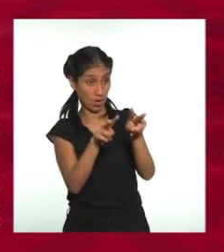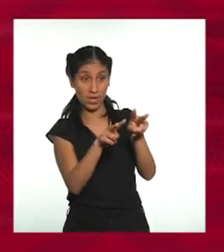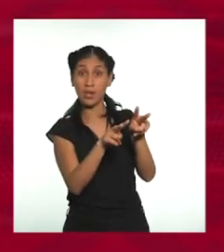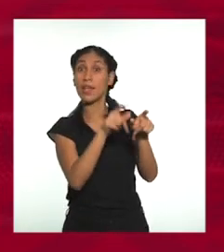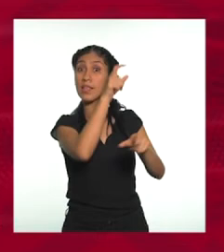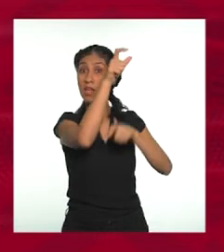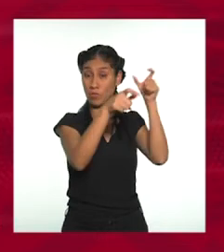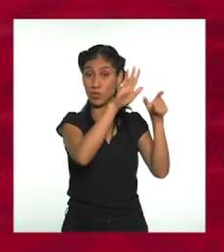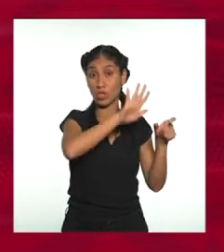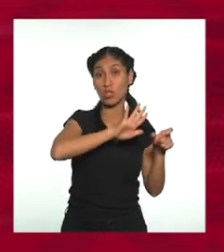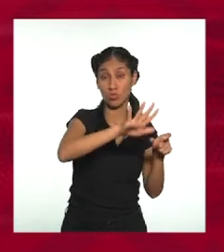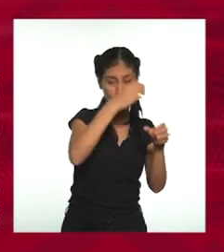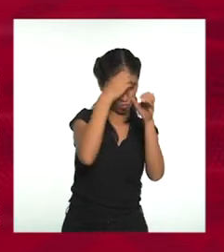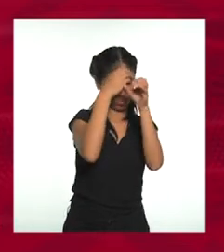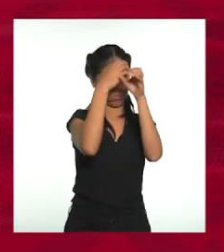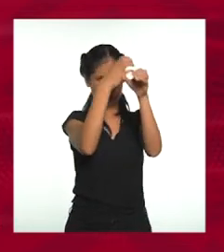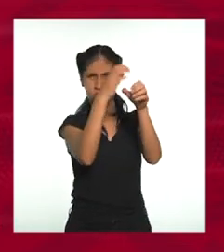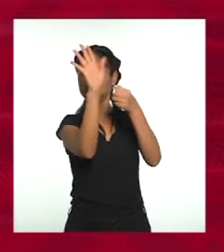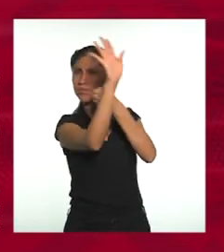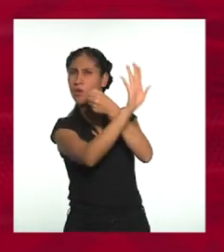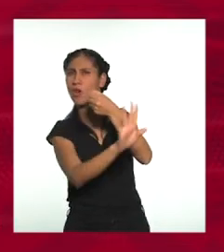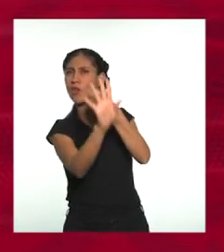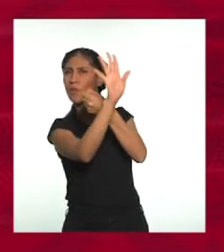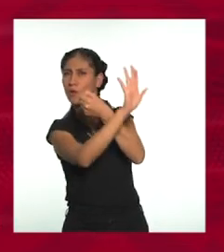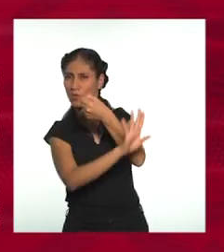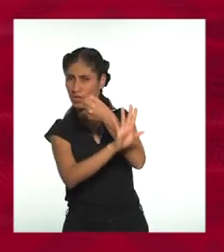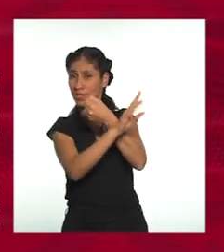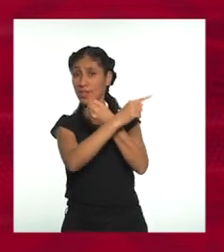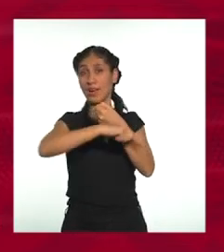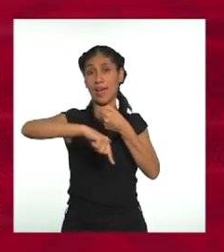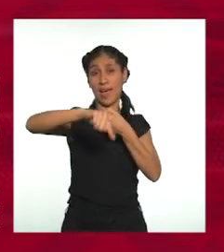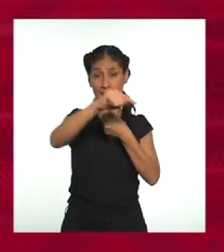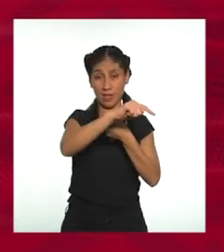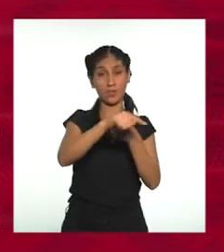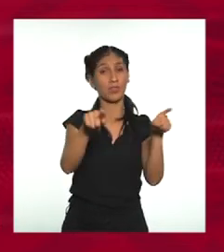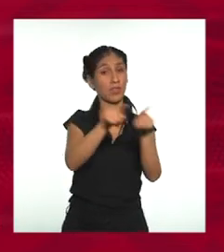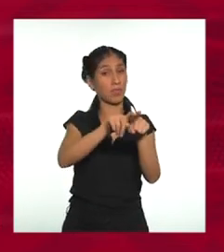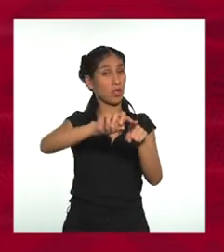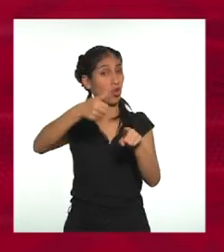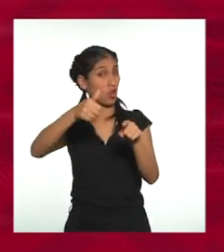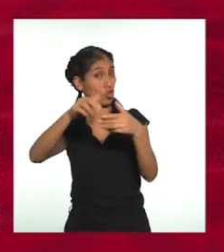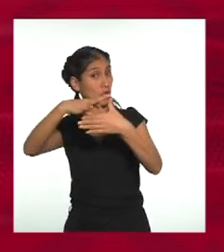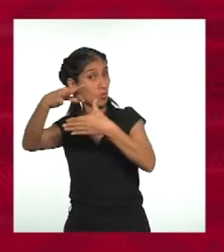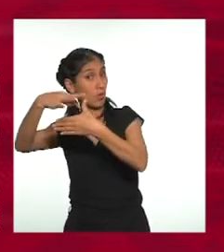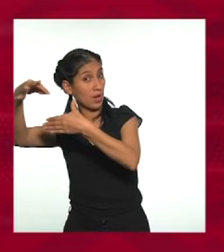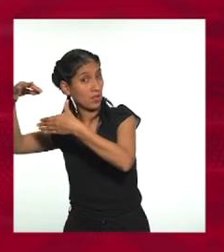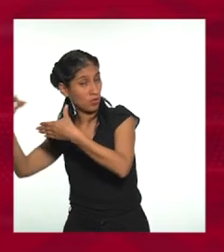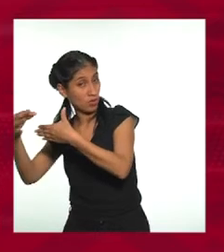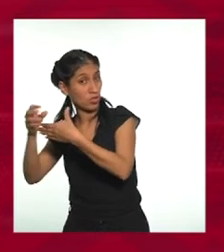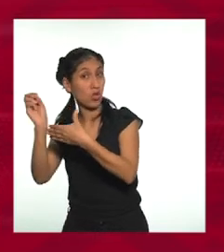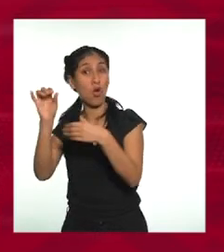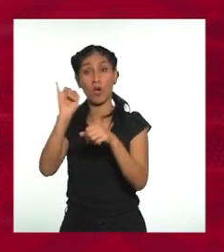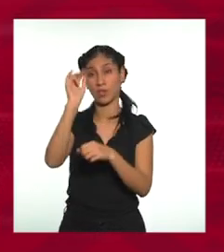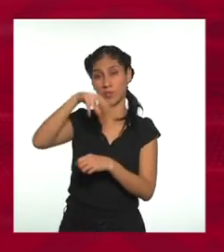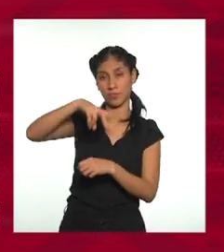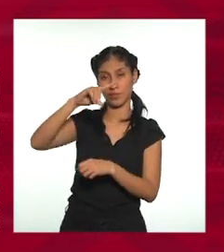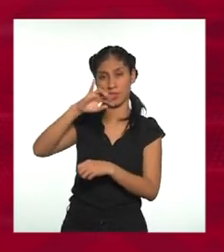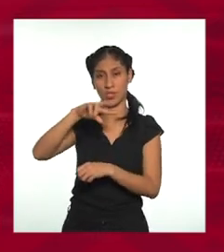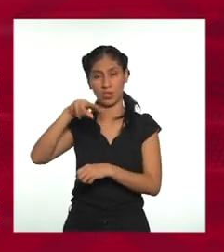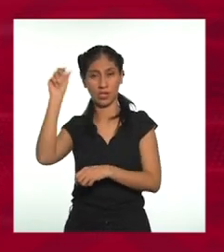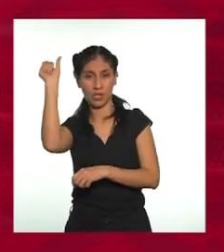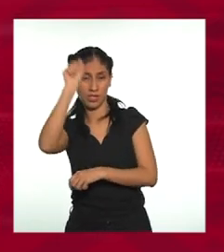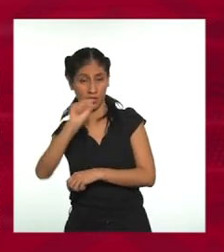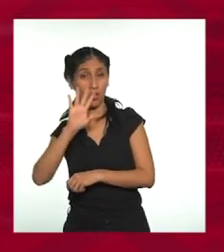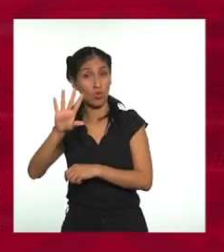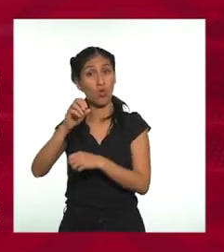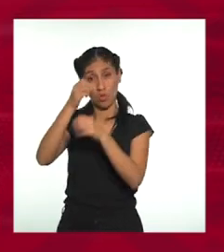los conocimientos colectivos de la comunidad Aguajún y otras poblaciones originarias o indígenas que